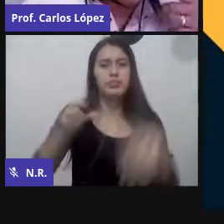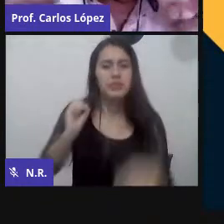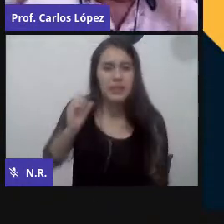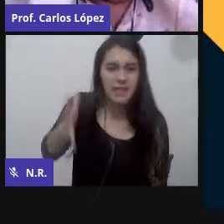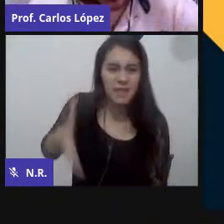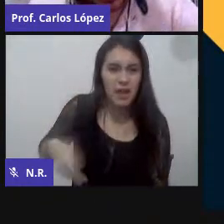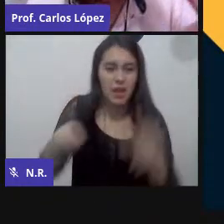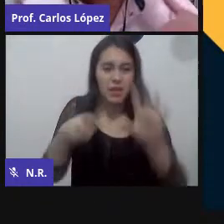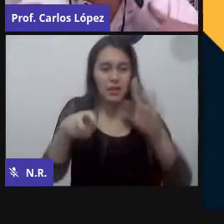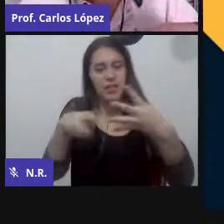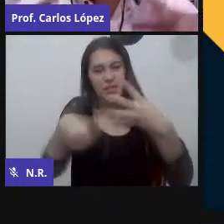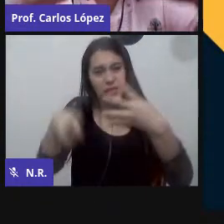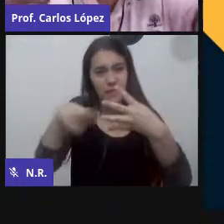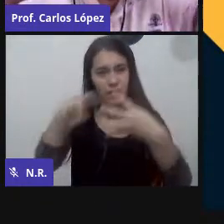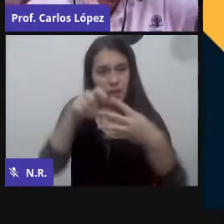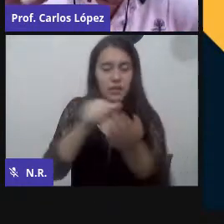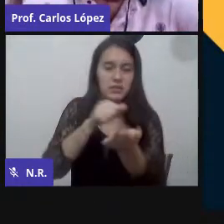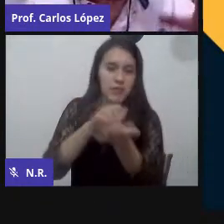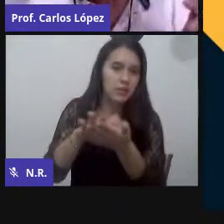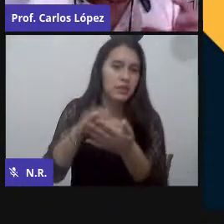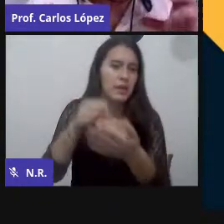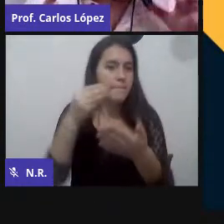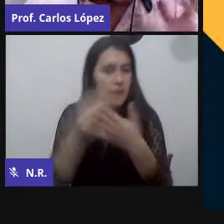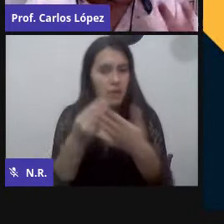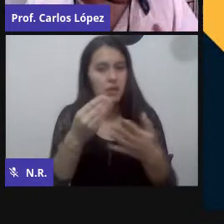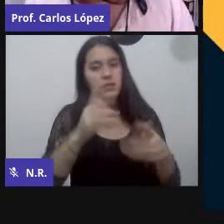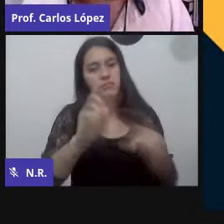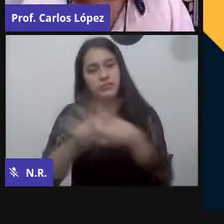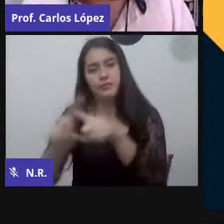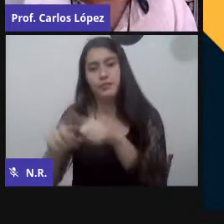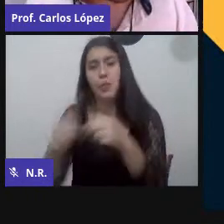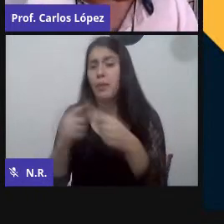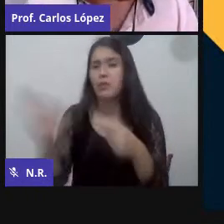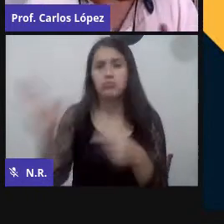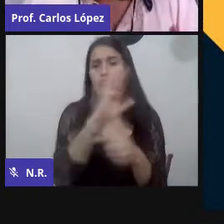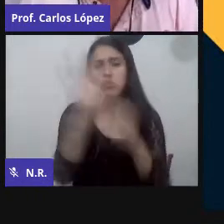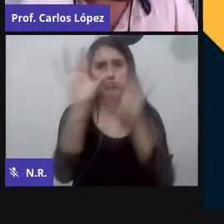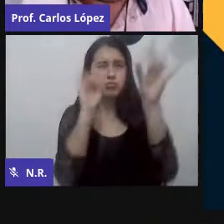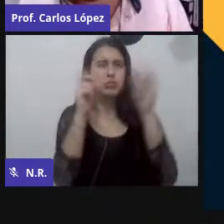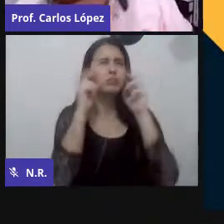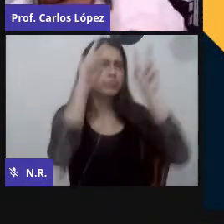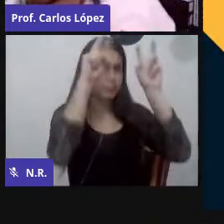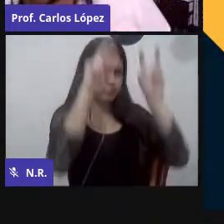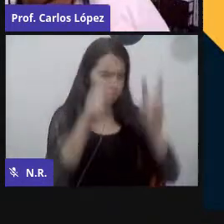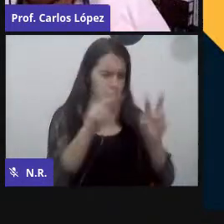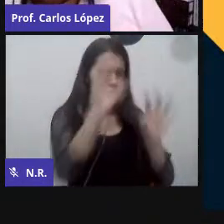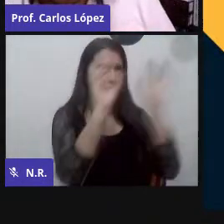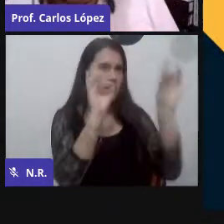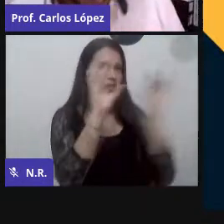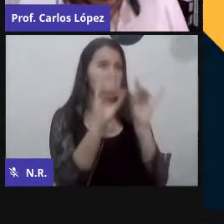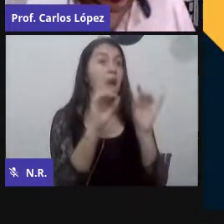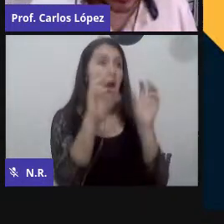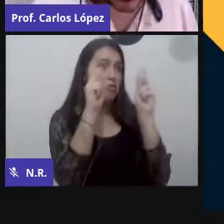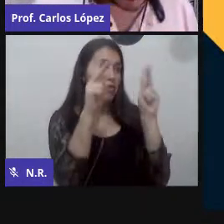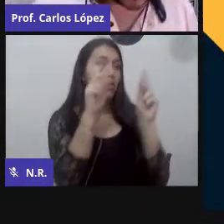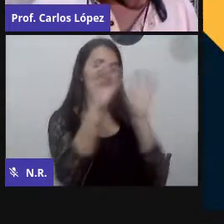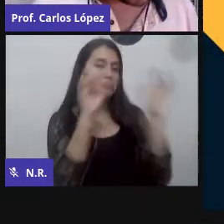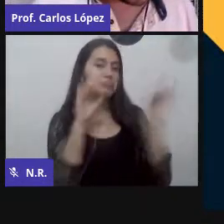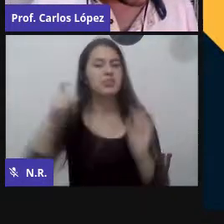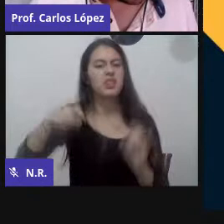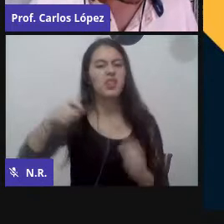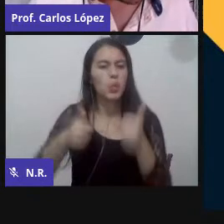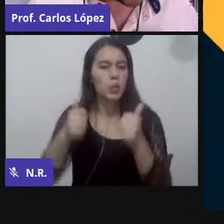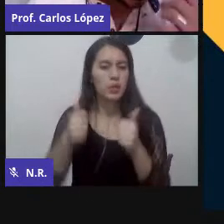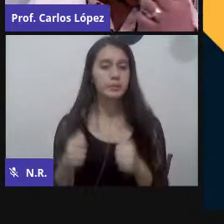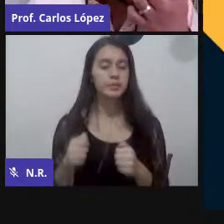algunas gratis, otras pagando, etcétera. Pero ahí ustedes pueden elegir lo que más se ajuste a sus necesidades. Vamos pues entonces